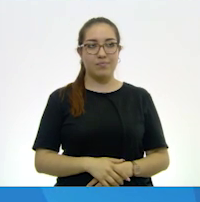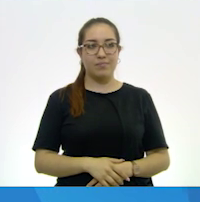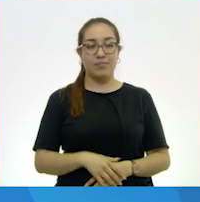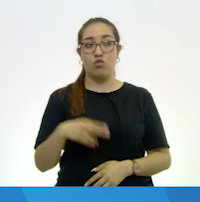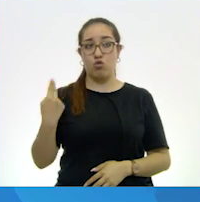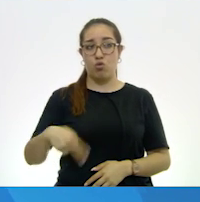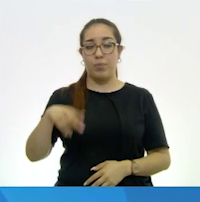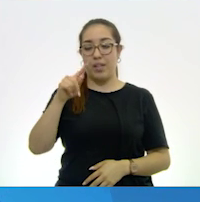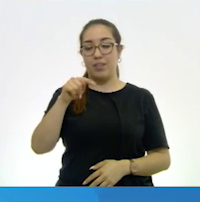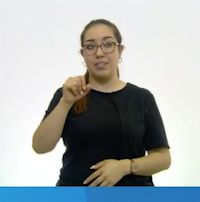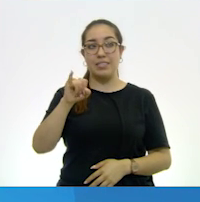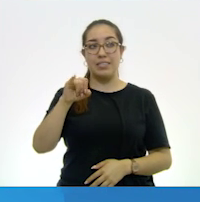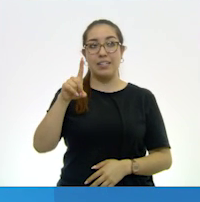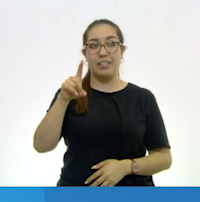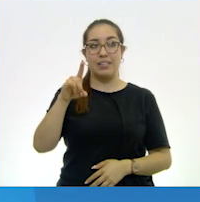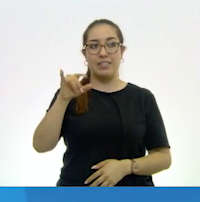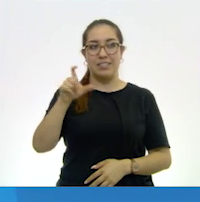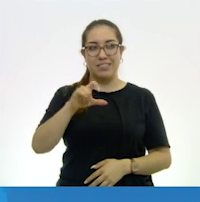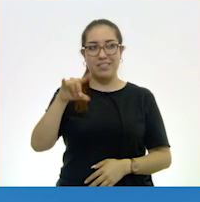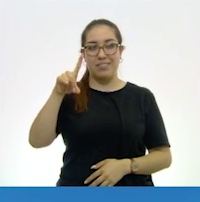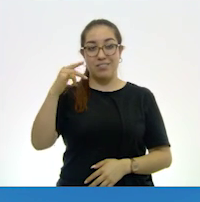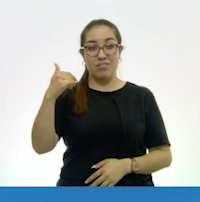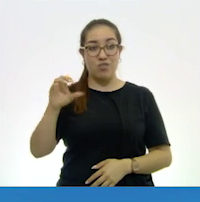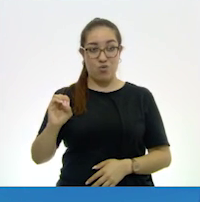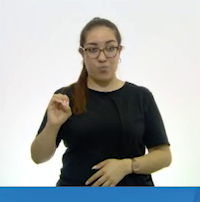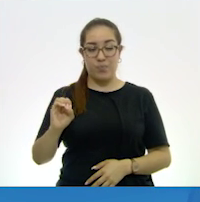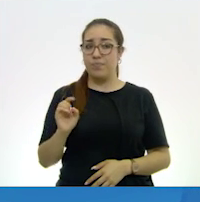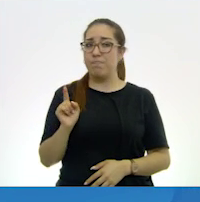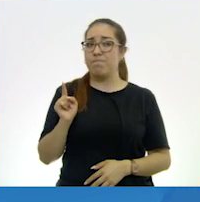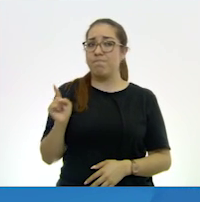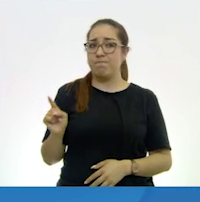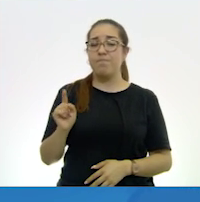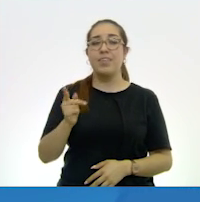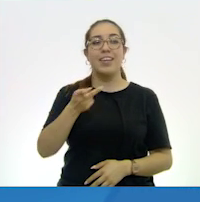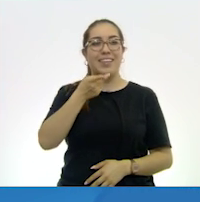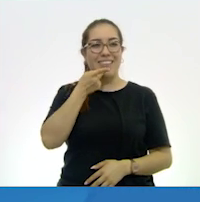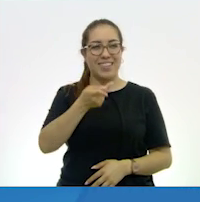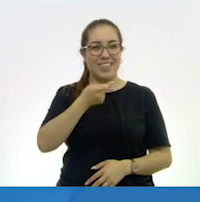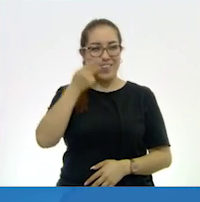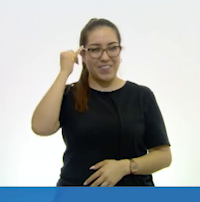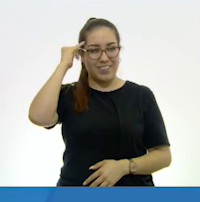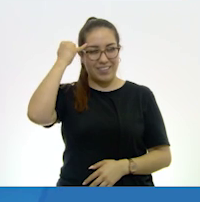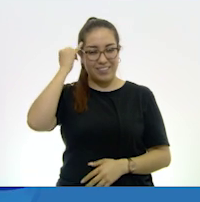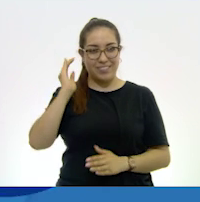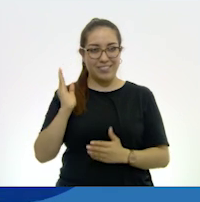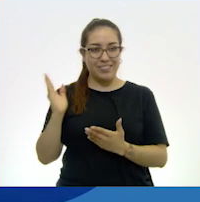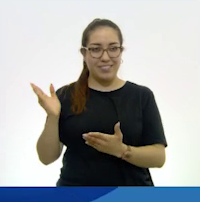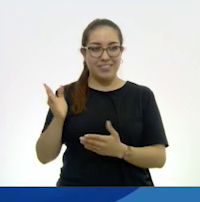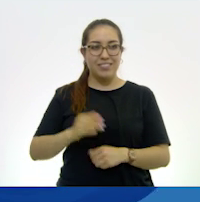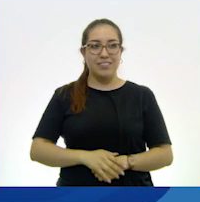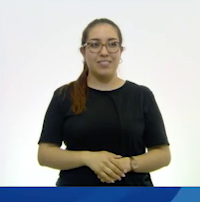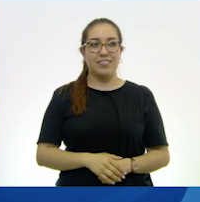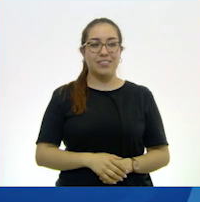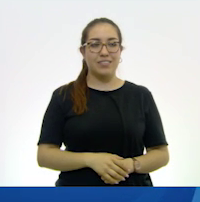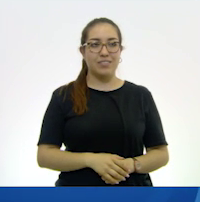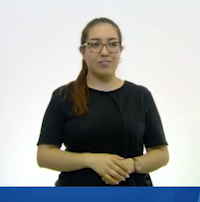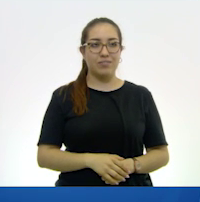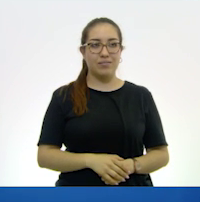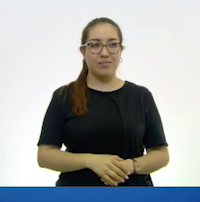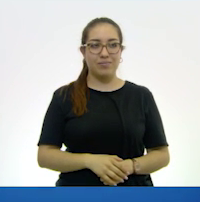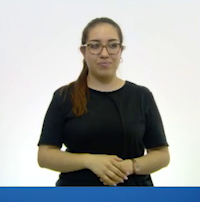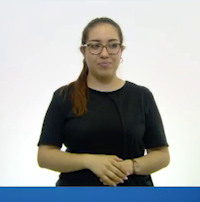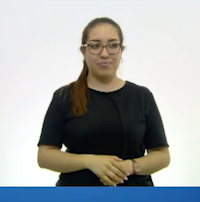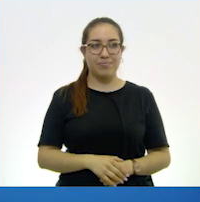Sí, Shiyu. Sí, Shiyu. Gehen baru hogu, morroide, zeme,